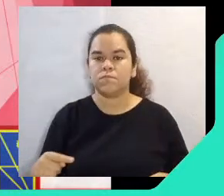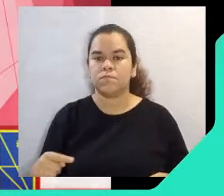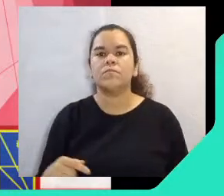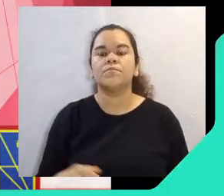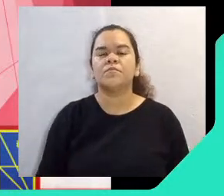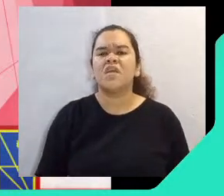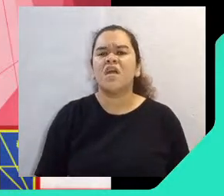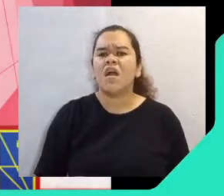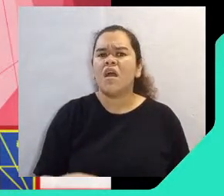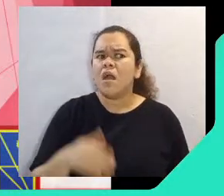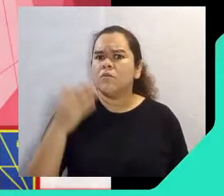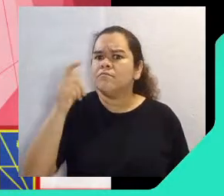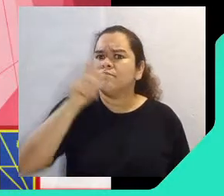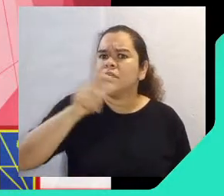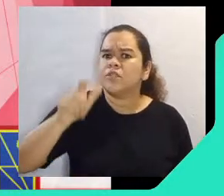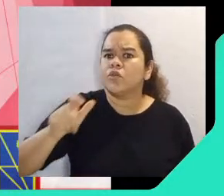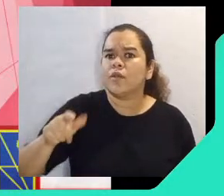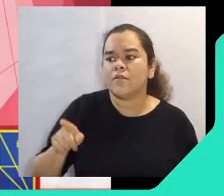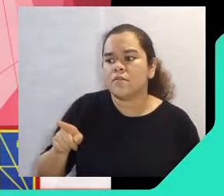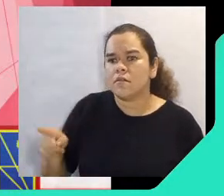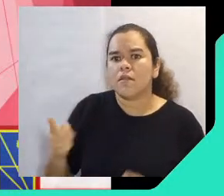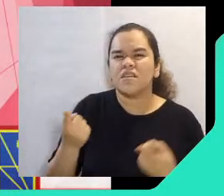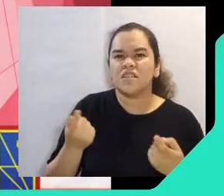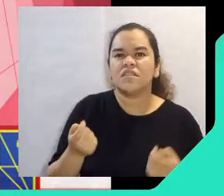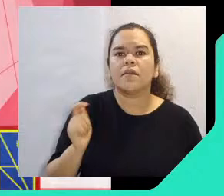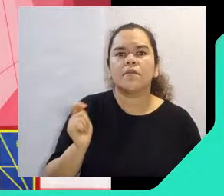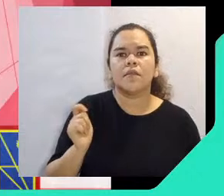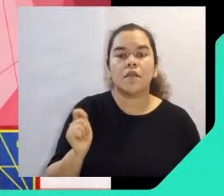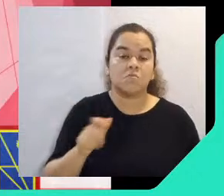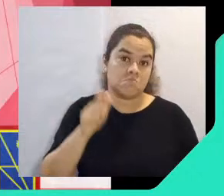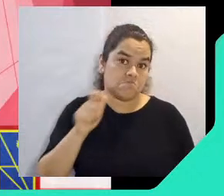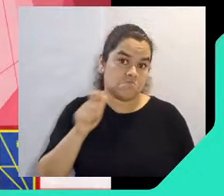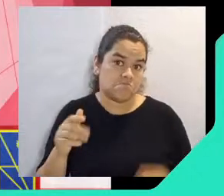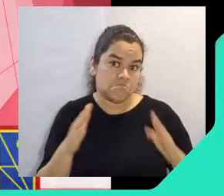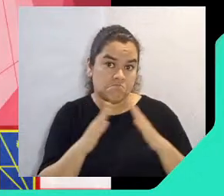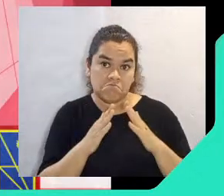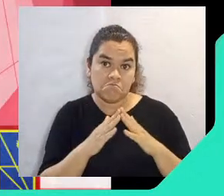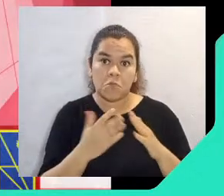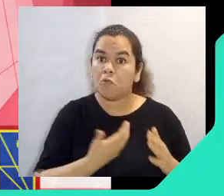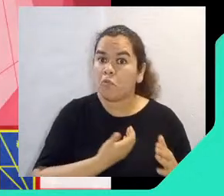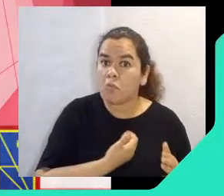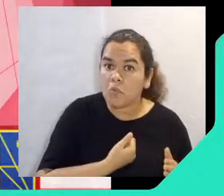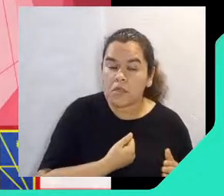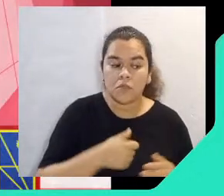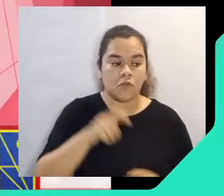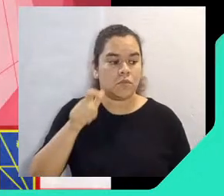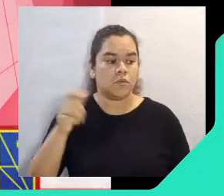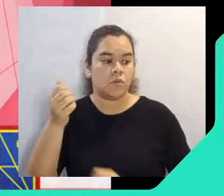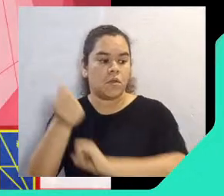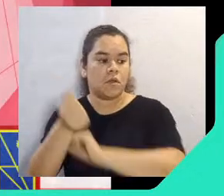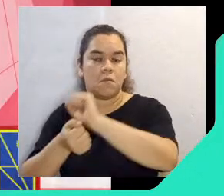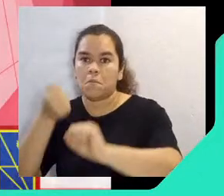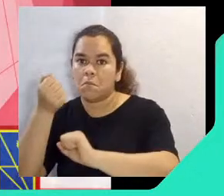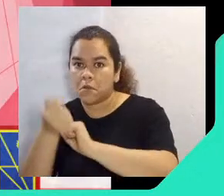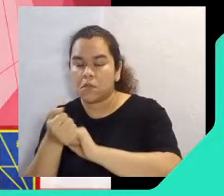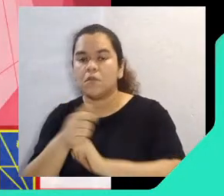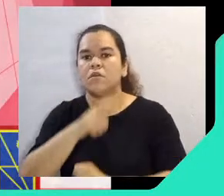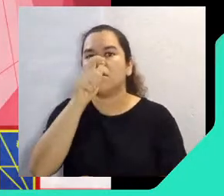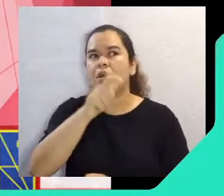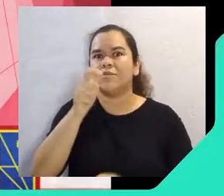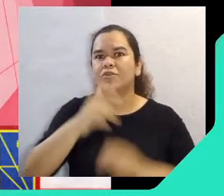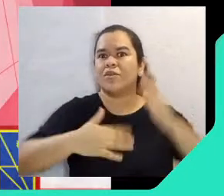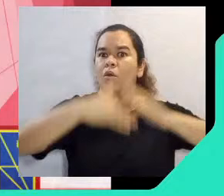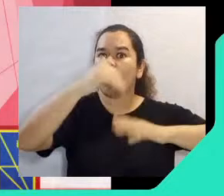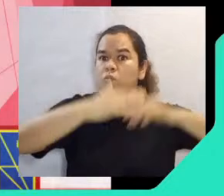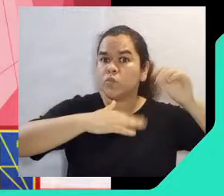nuestros servicios? Los propietarios de los inmuebles, las empresas de servicios, las empresas constructoras,